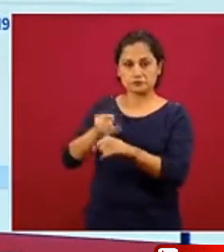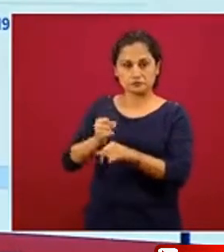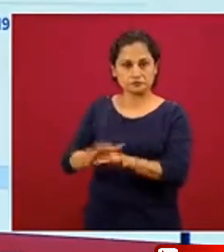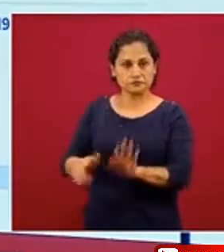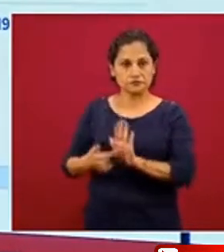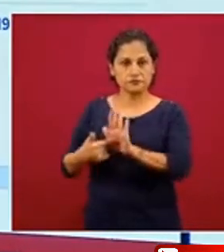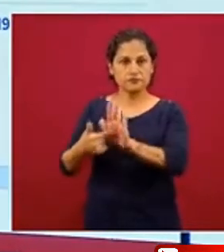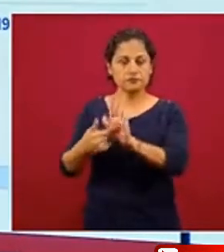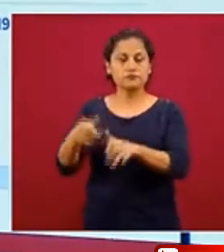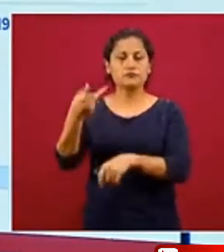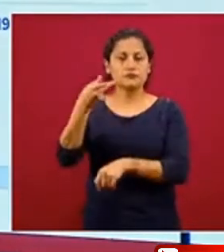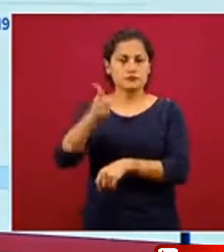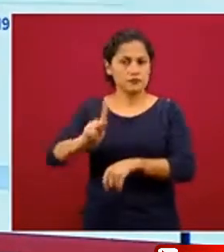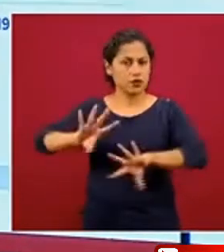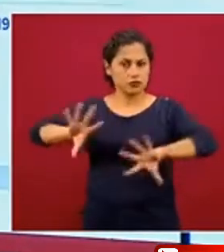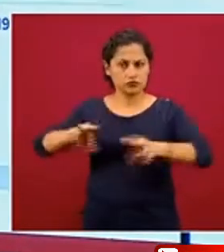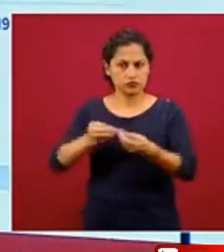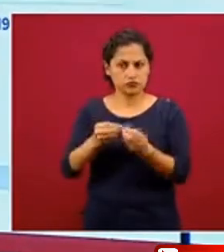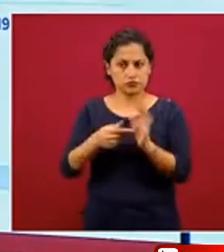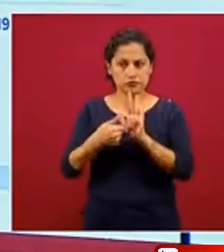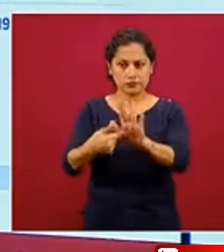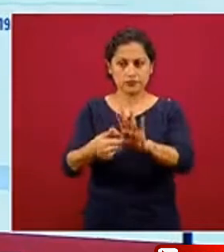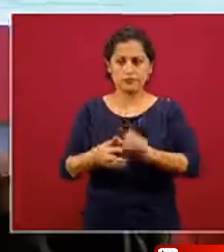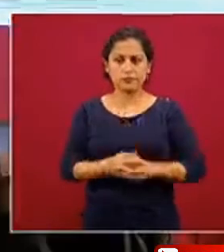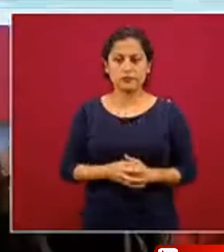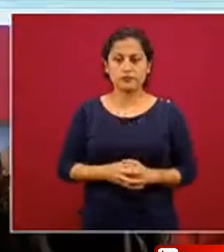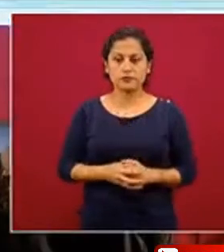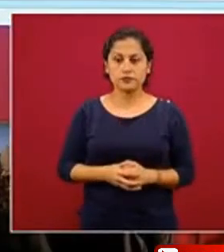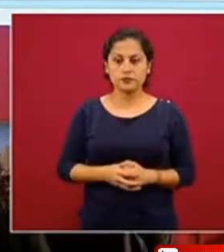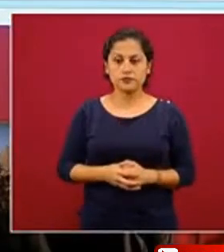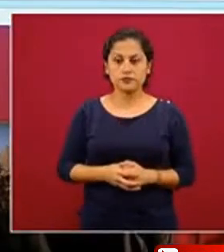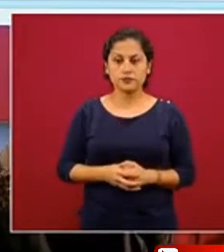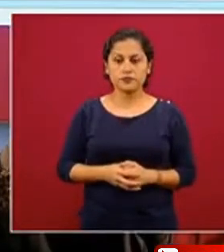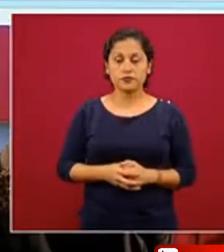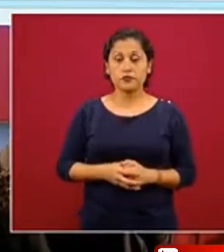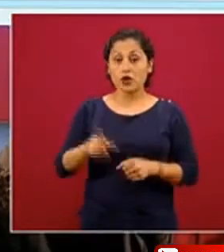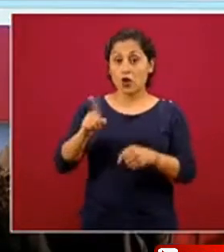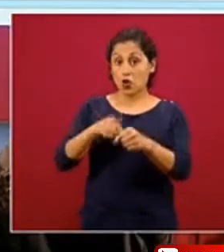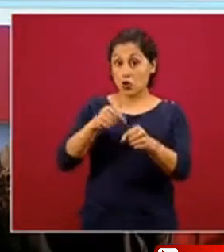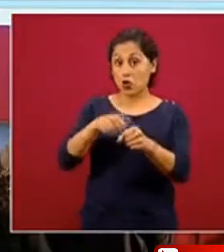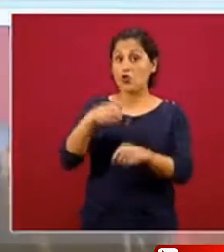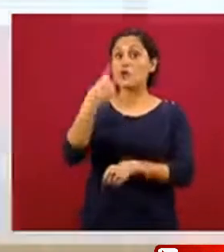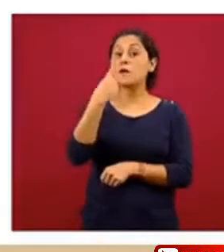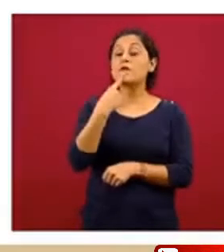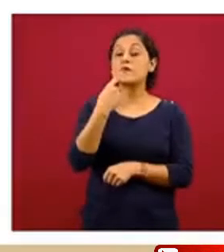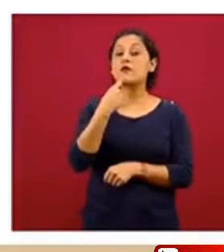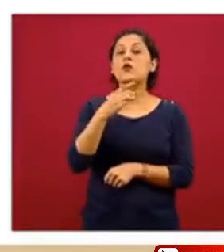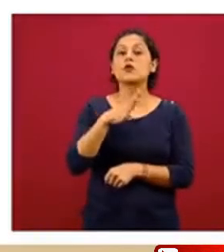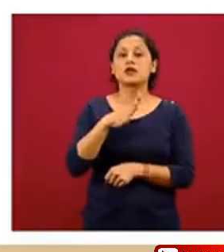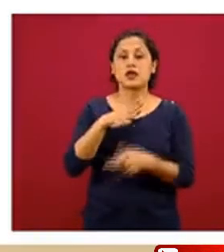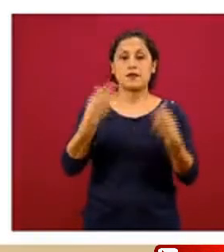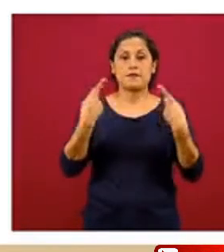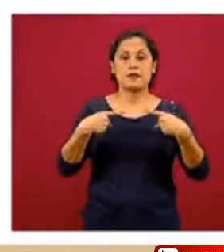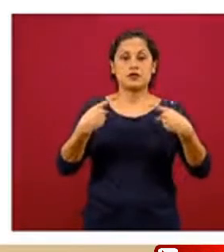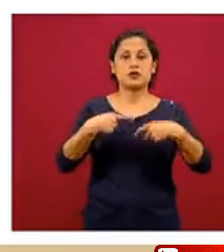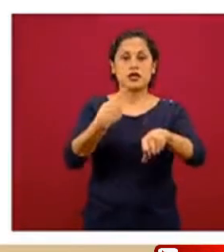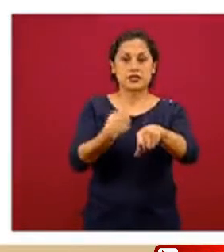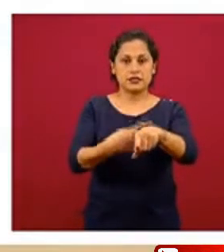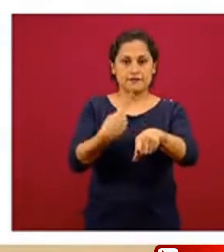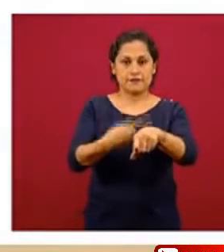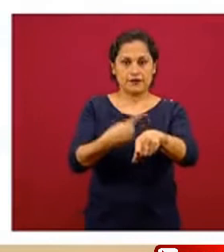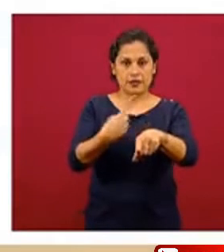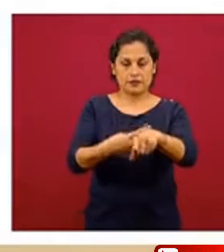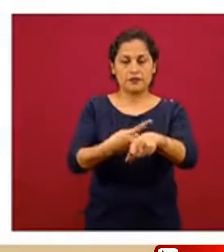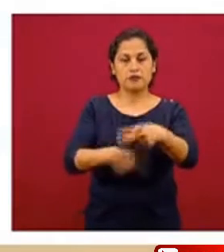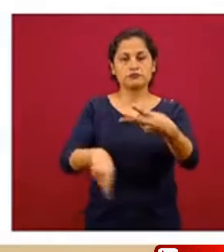momento presentaremos todo. En la curva roja vemos los casos confirmados que se van acumulando.